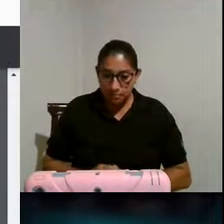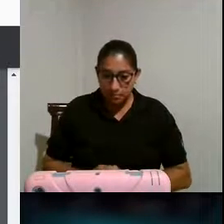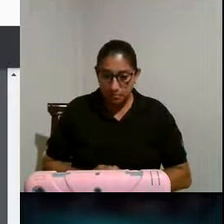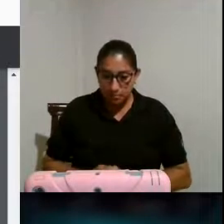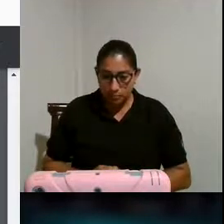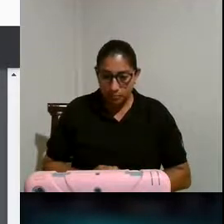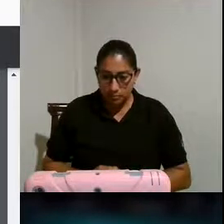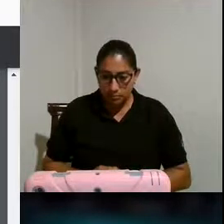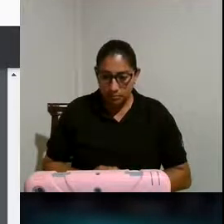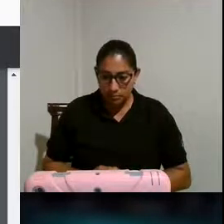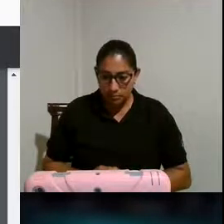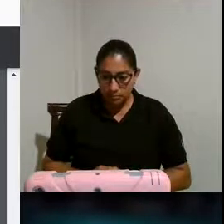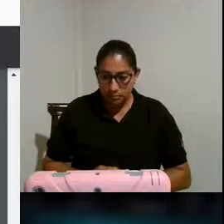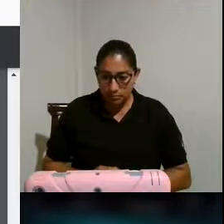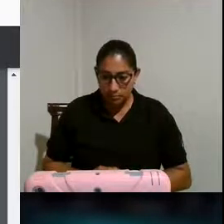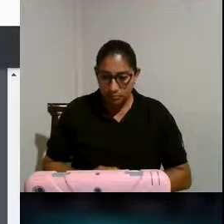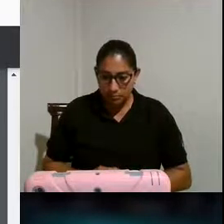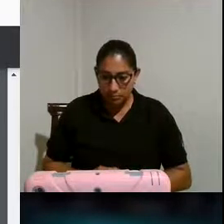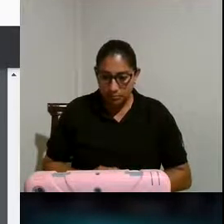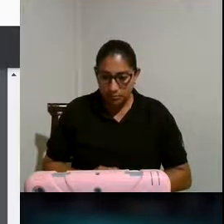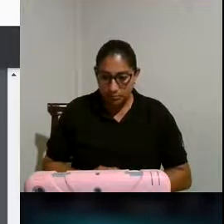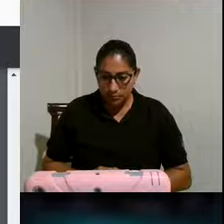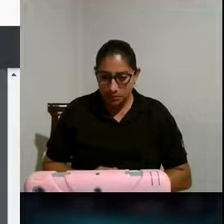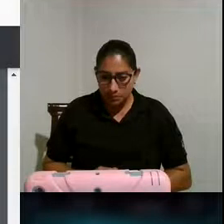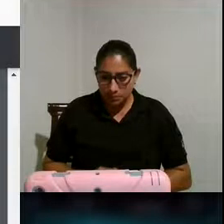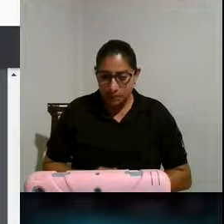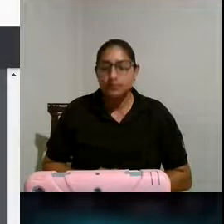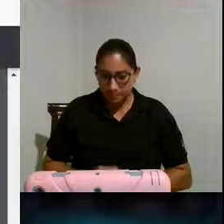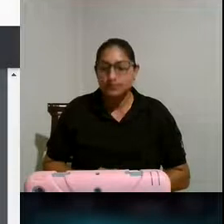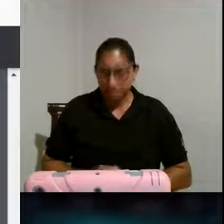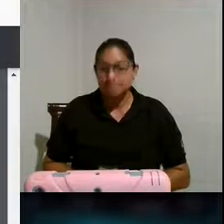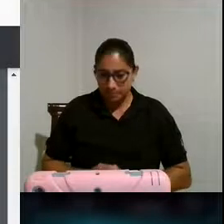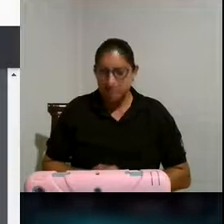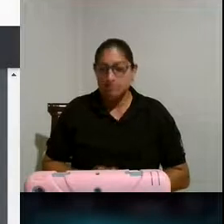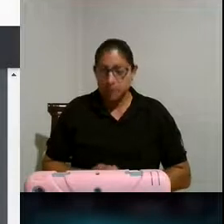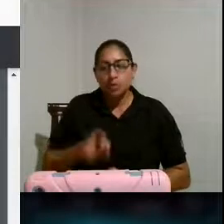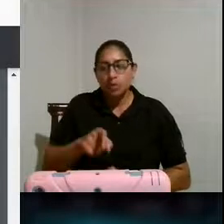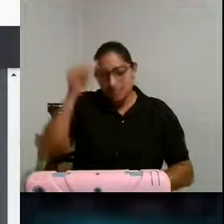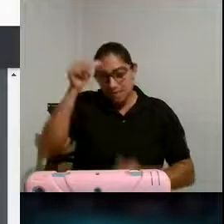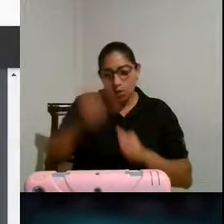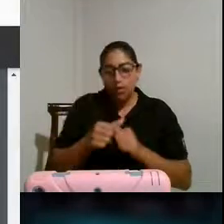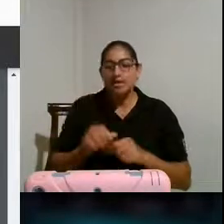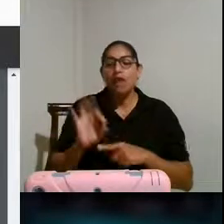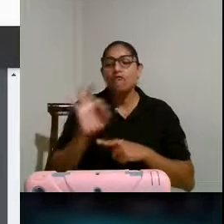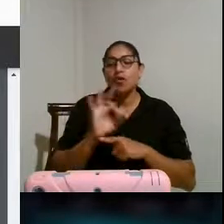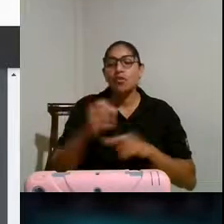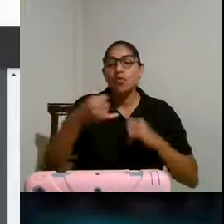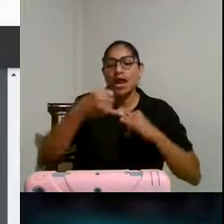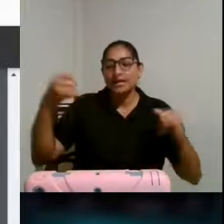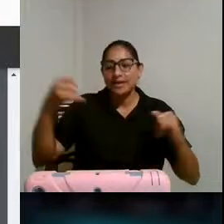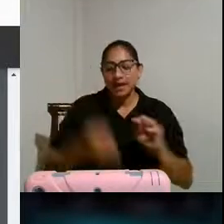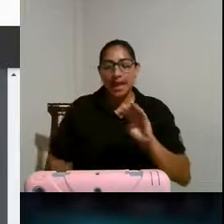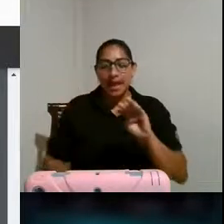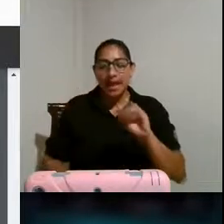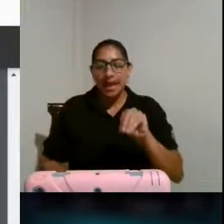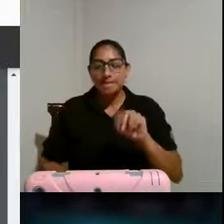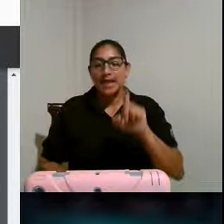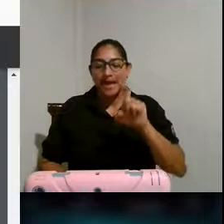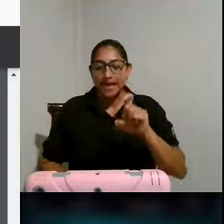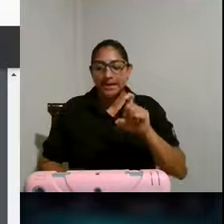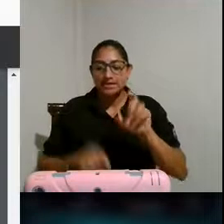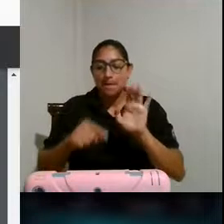una intuición de qué es lo que nosotros estamos haciendo, ¿de acuerdo? No es que ustedes tienen que hacer la gráfica, ¿de acuerdo? ¿Alguna duda